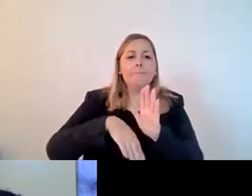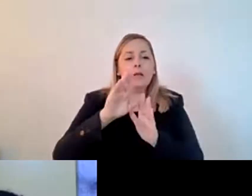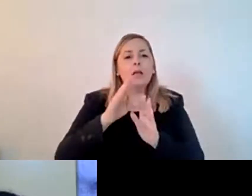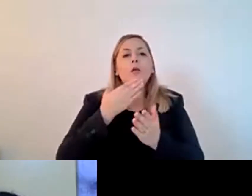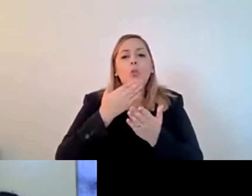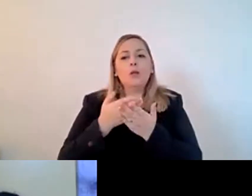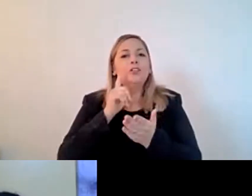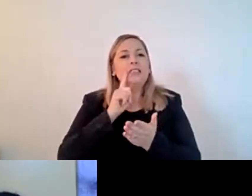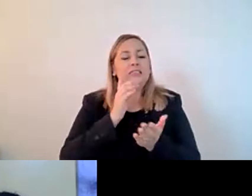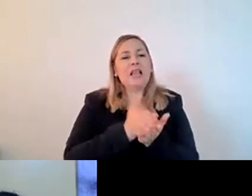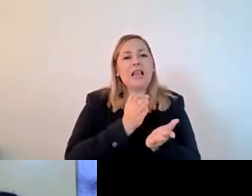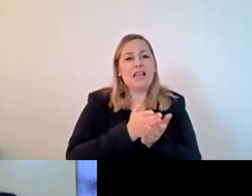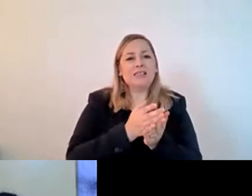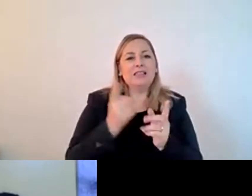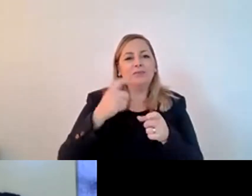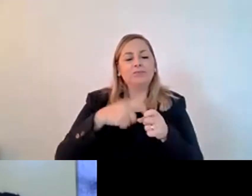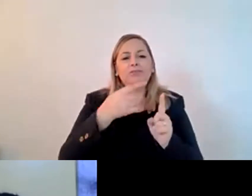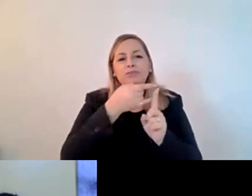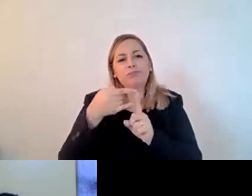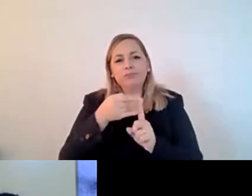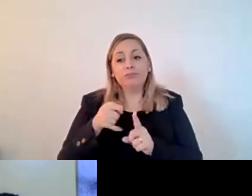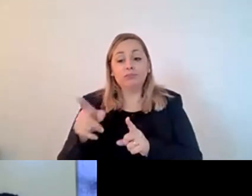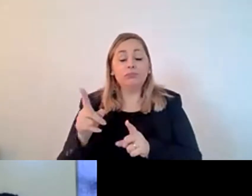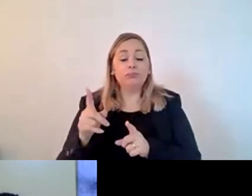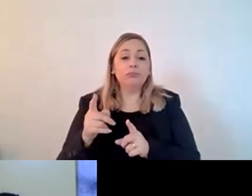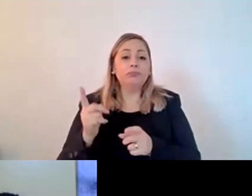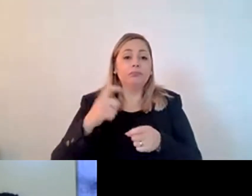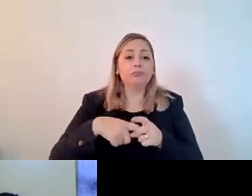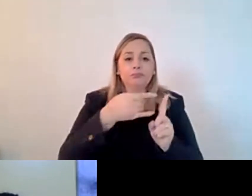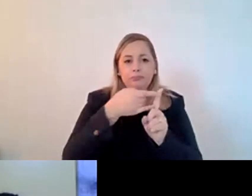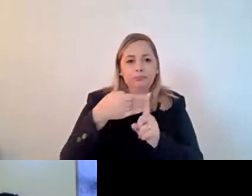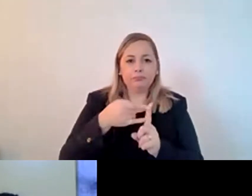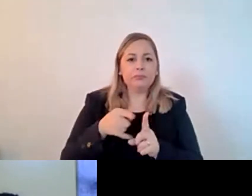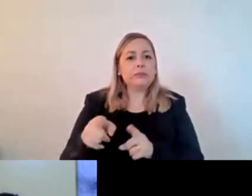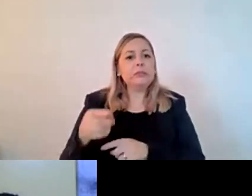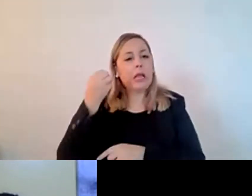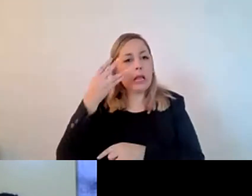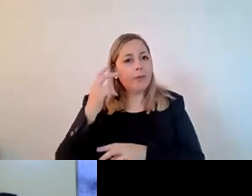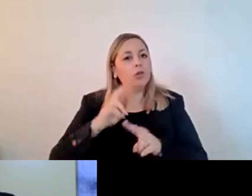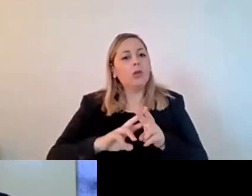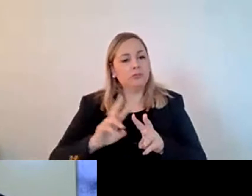tiene clases, por ejemplo, online, porque todavía están en forma remota, y lo aprendió a hacer